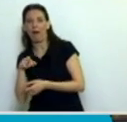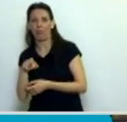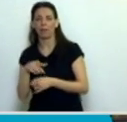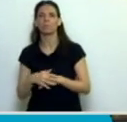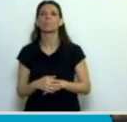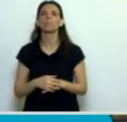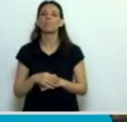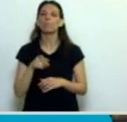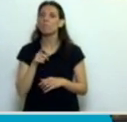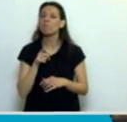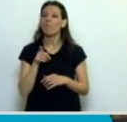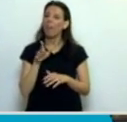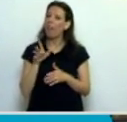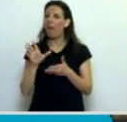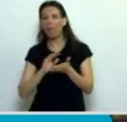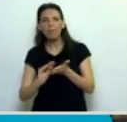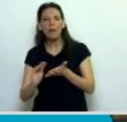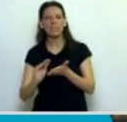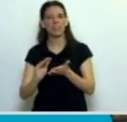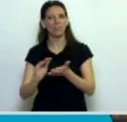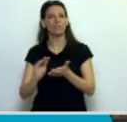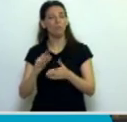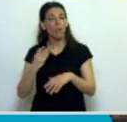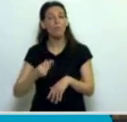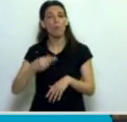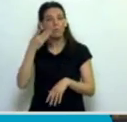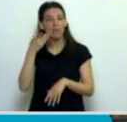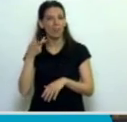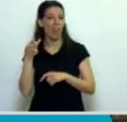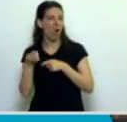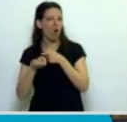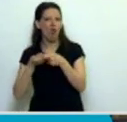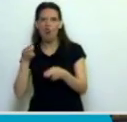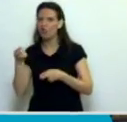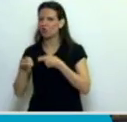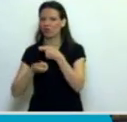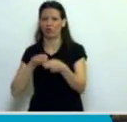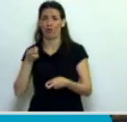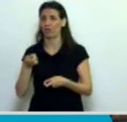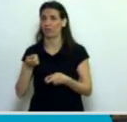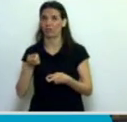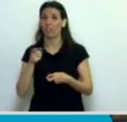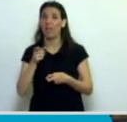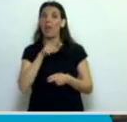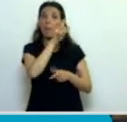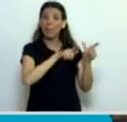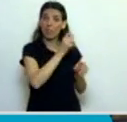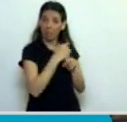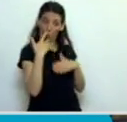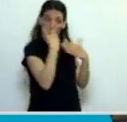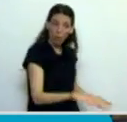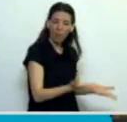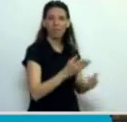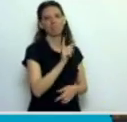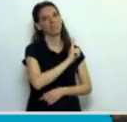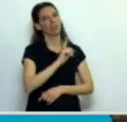Una administración que en muchos casos incluyó negociados que obviamente no beneficiaron a los trabajadores, sino a